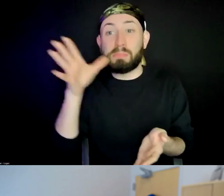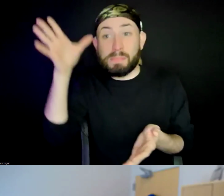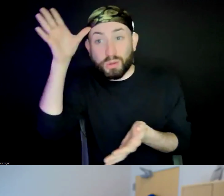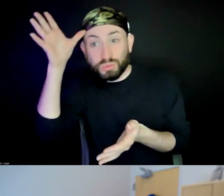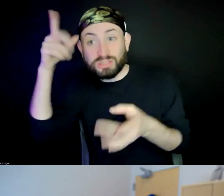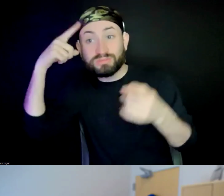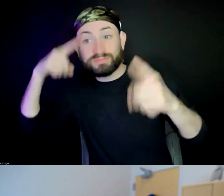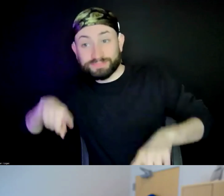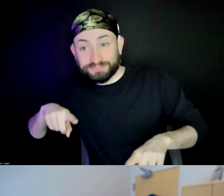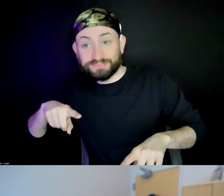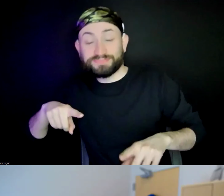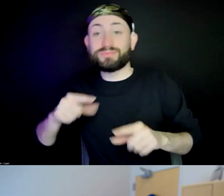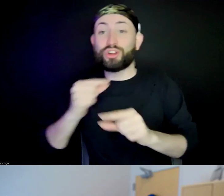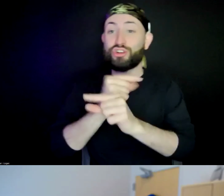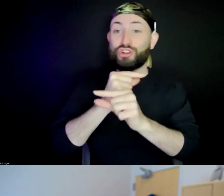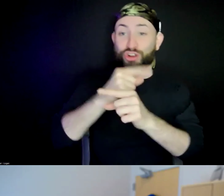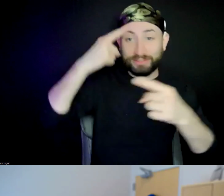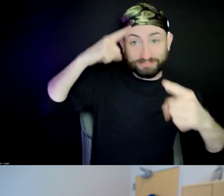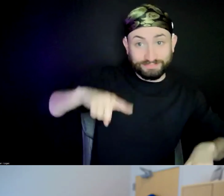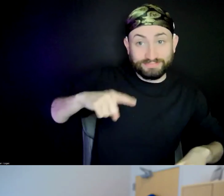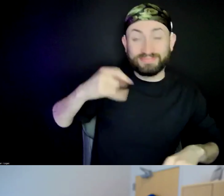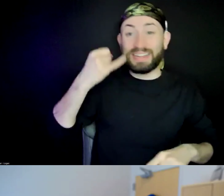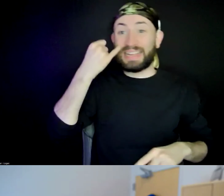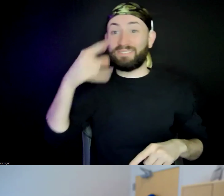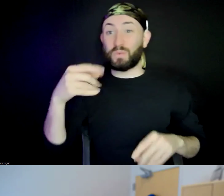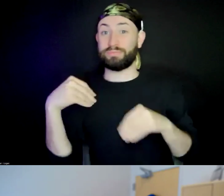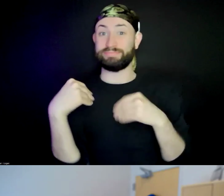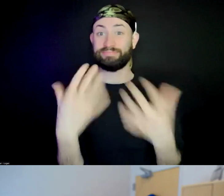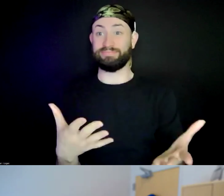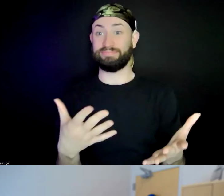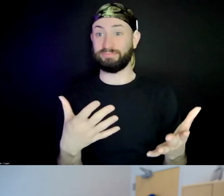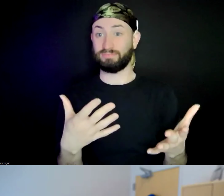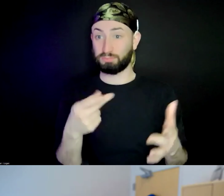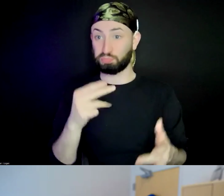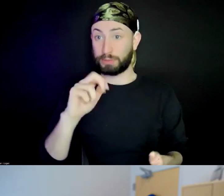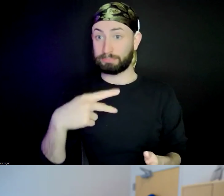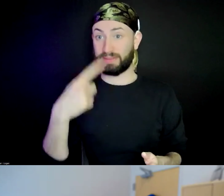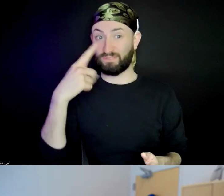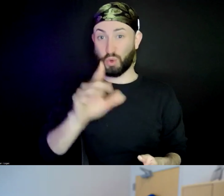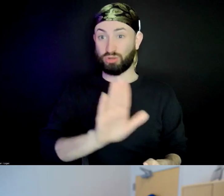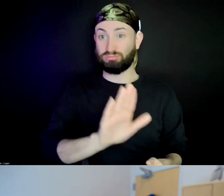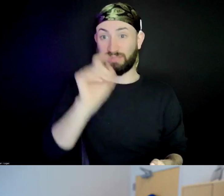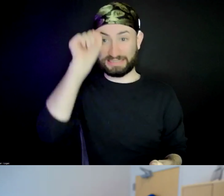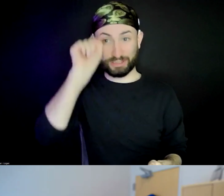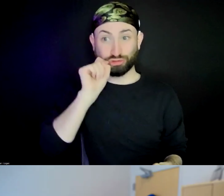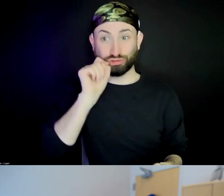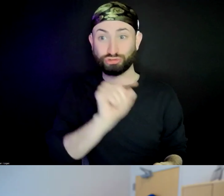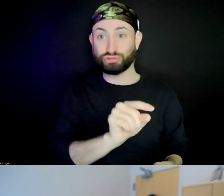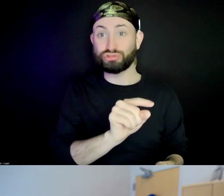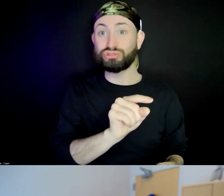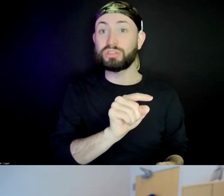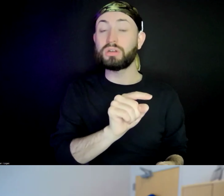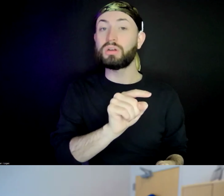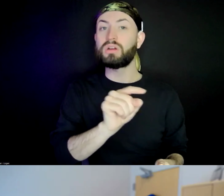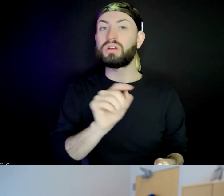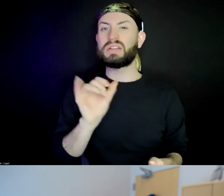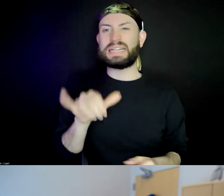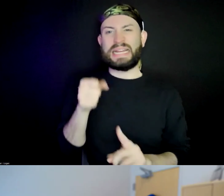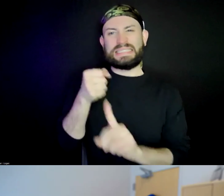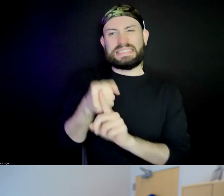PrEP aprobado para la adolescencia. También tienen algunas restricciones de peso, que es, creo que no menos